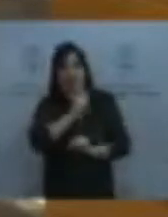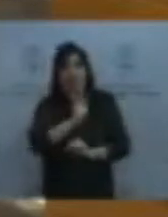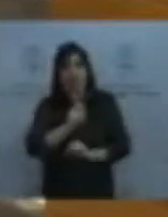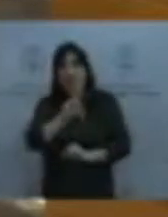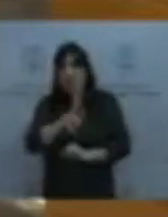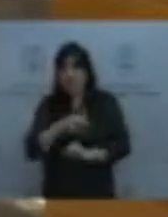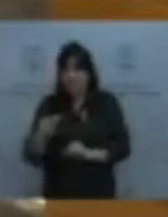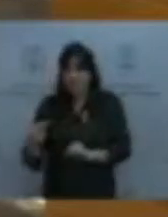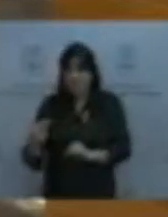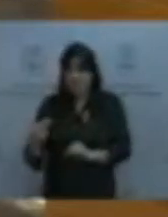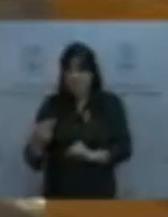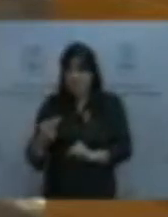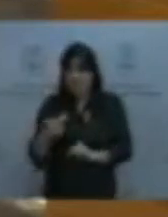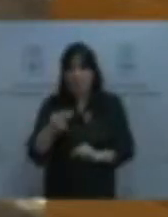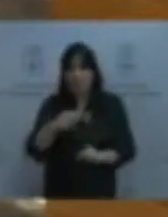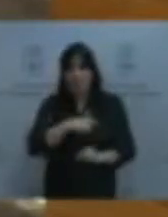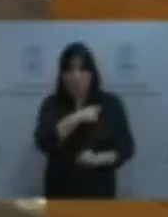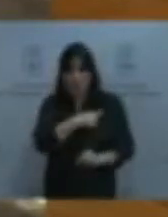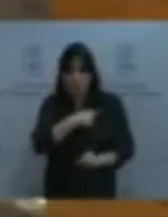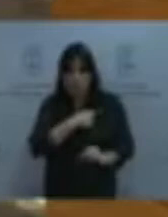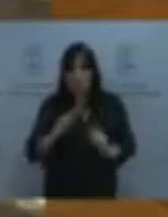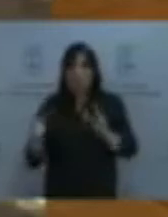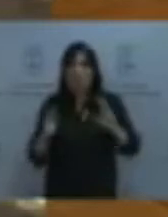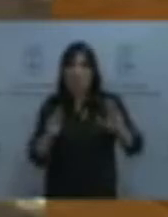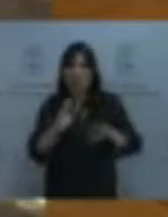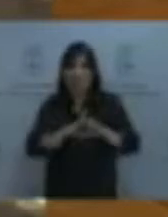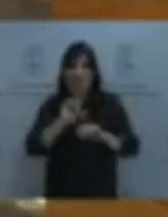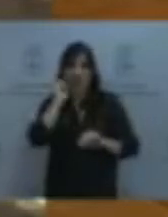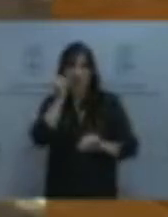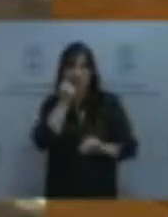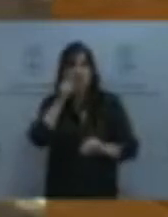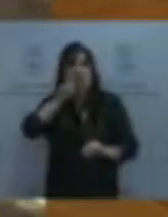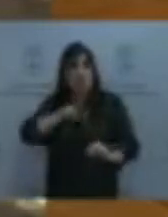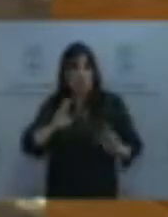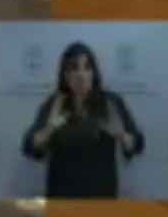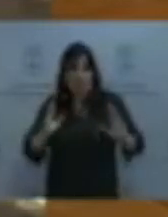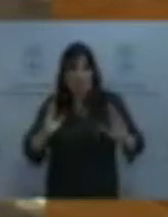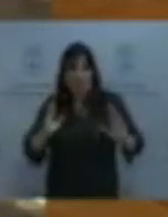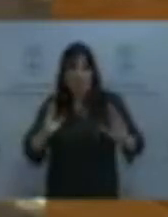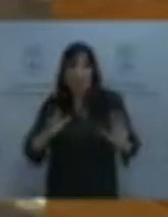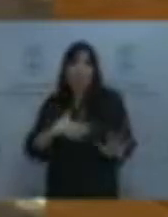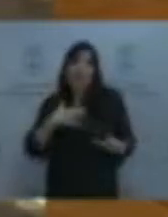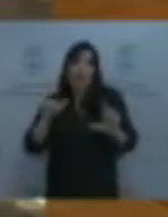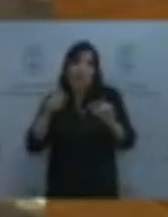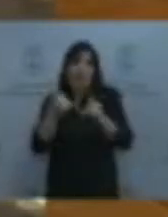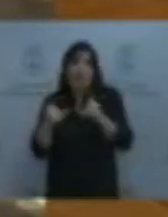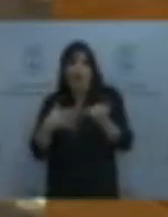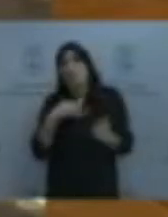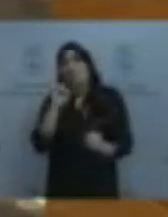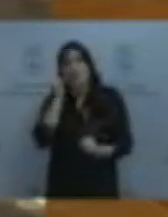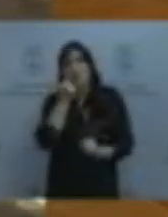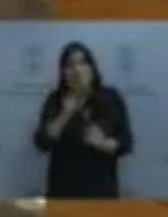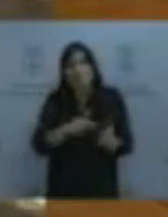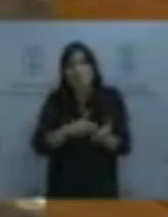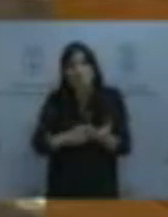plazo de recurso de 2 meses que podrá ejercitar Telecable. Naturalmente, una vez que la resolución